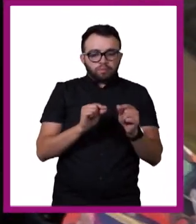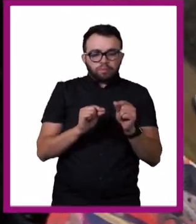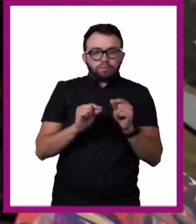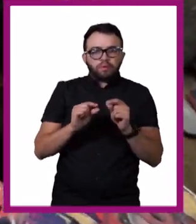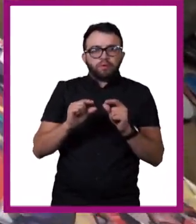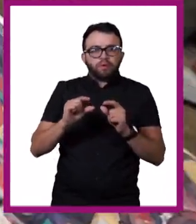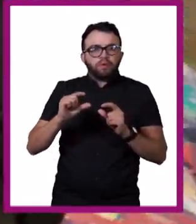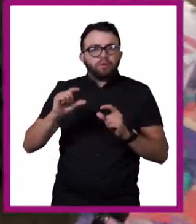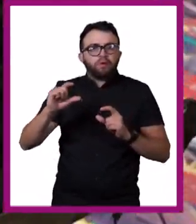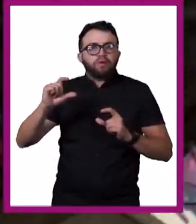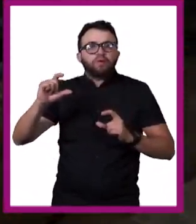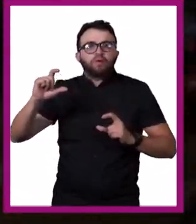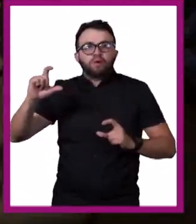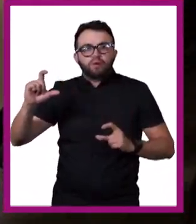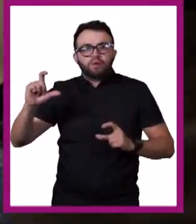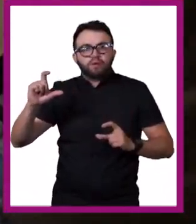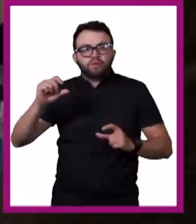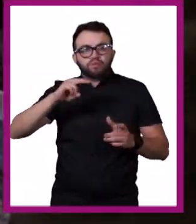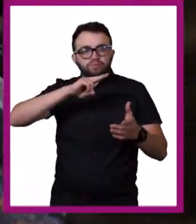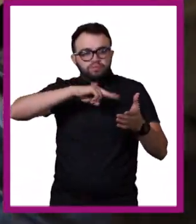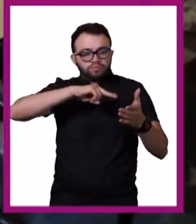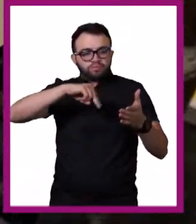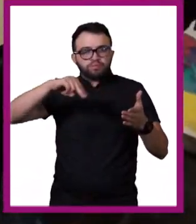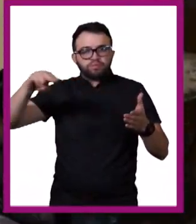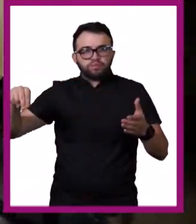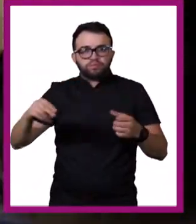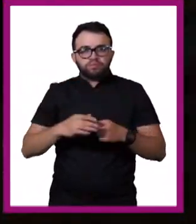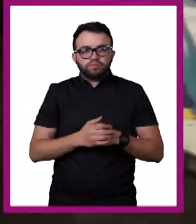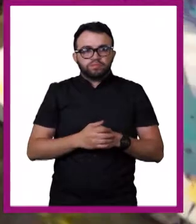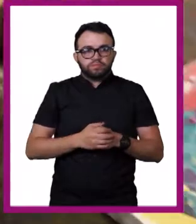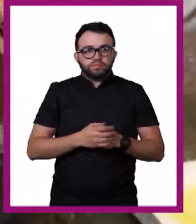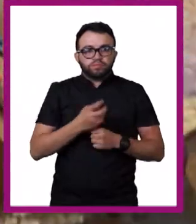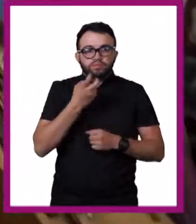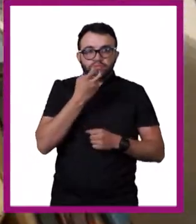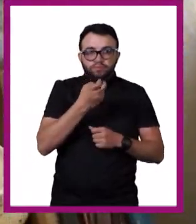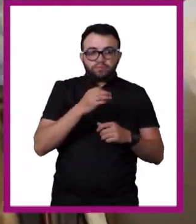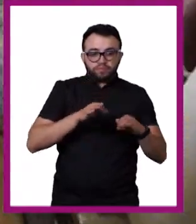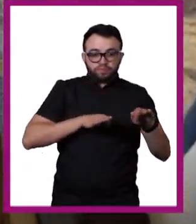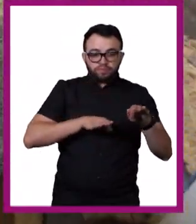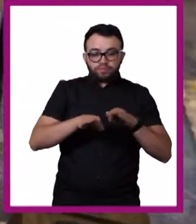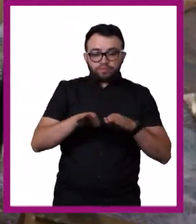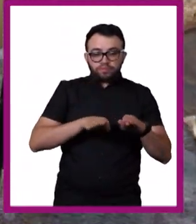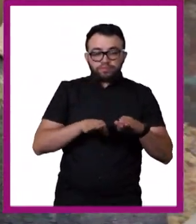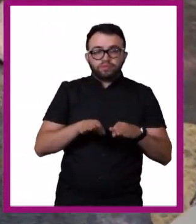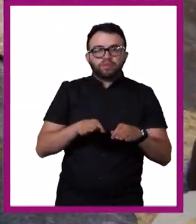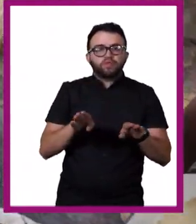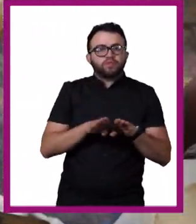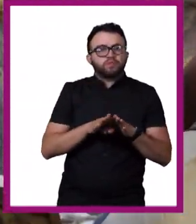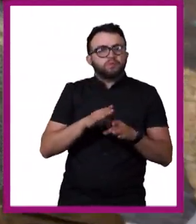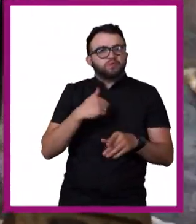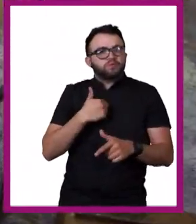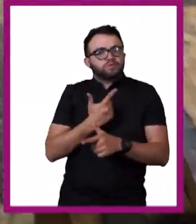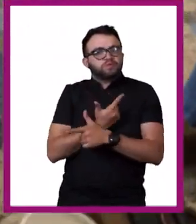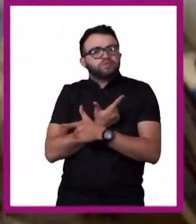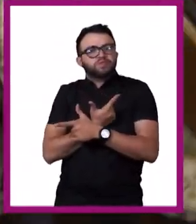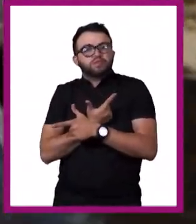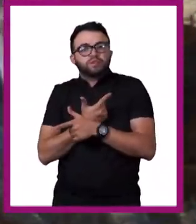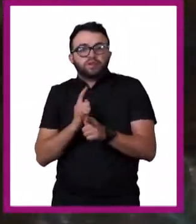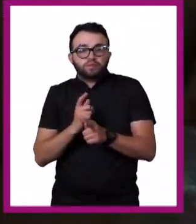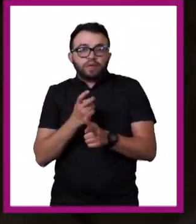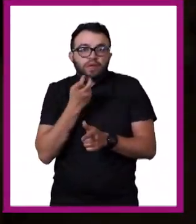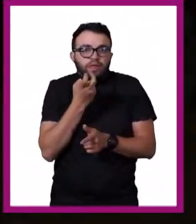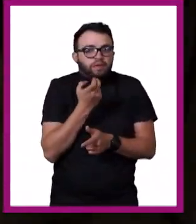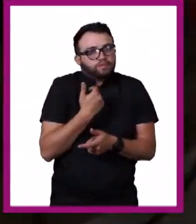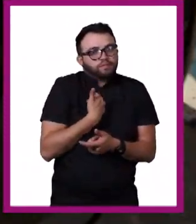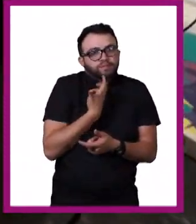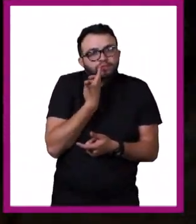tono de la tinta. Este trabajo implica libertad, bueno, eso es lo que se